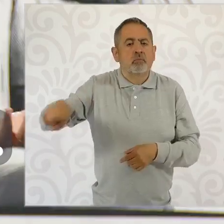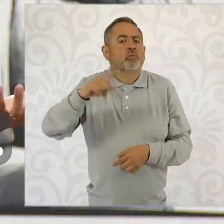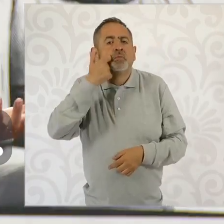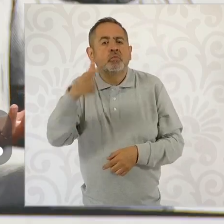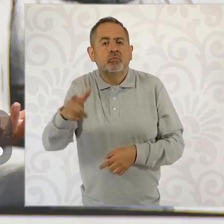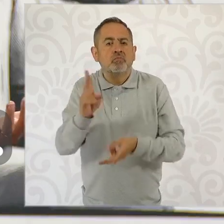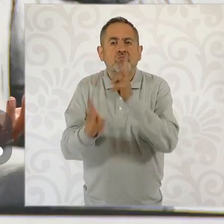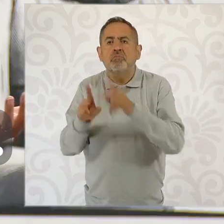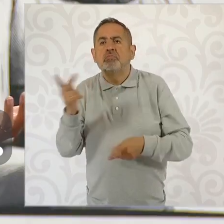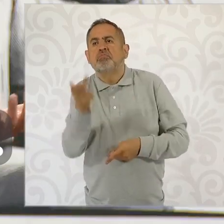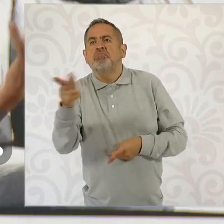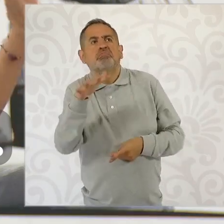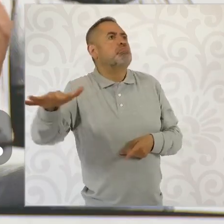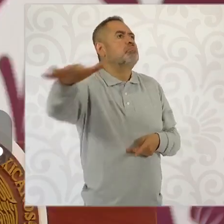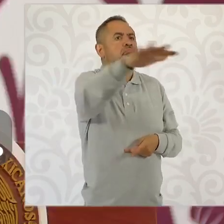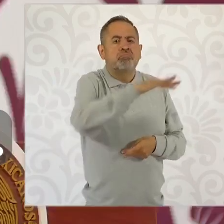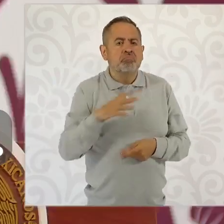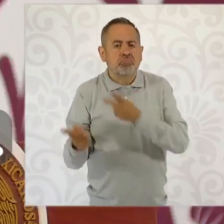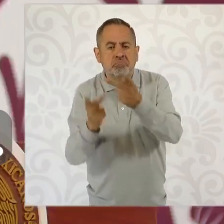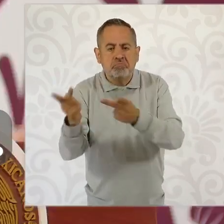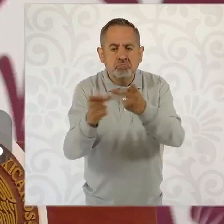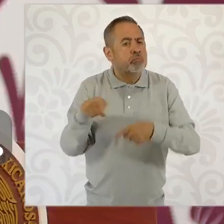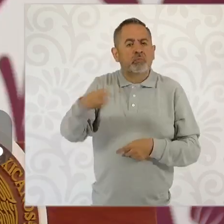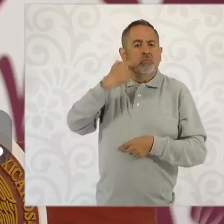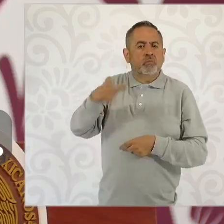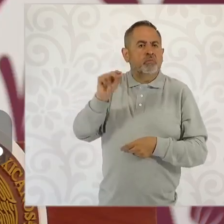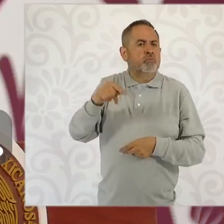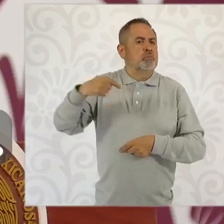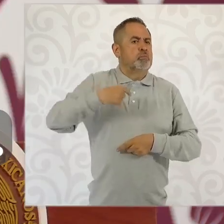a discutir? Que los propios maestros decidan